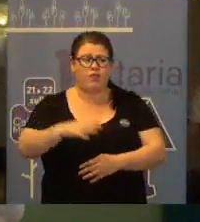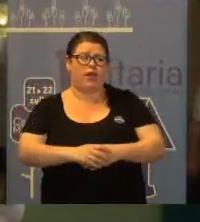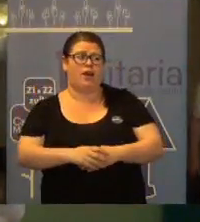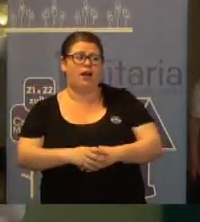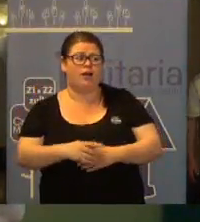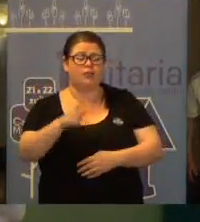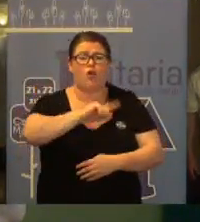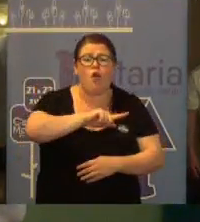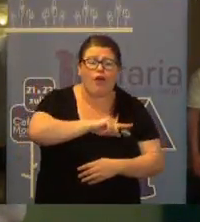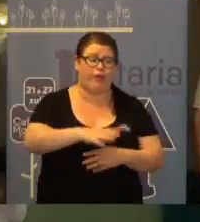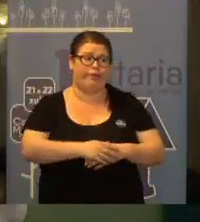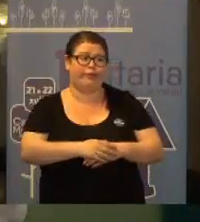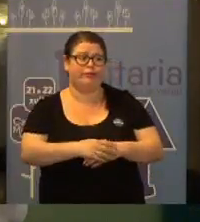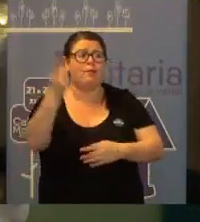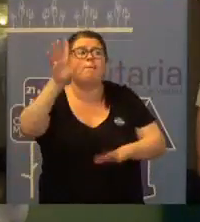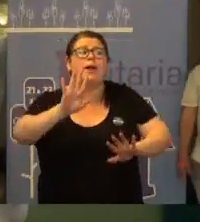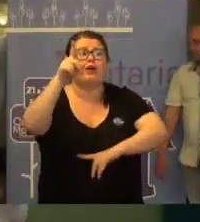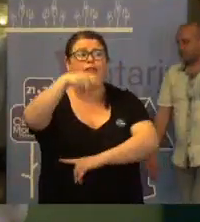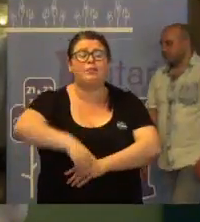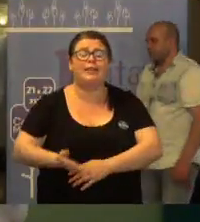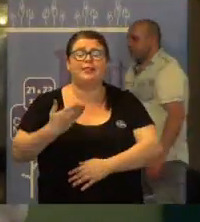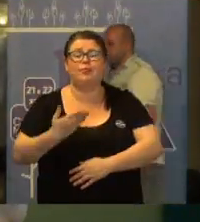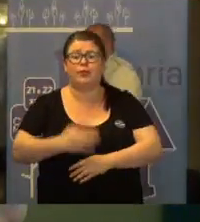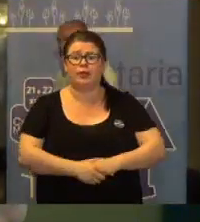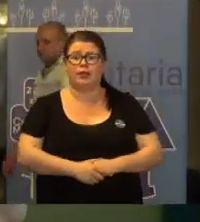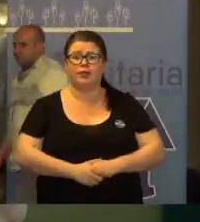pero creo que tamén é importante